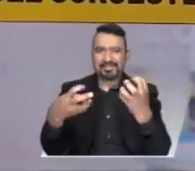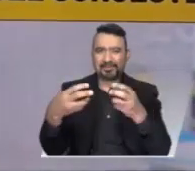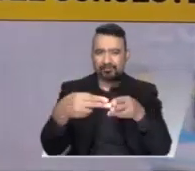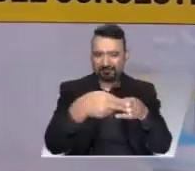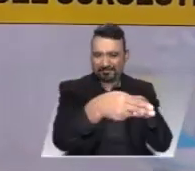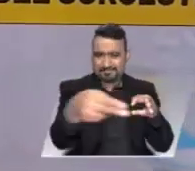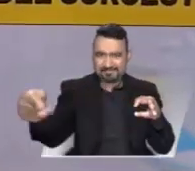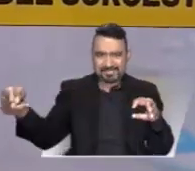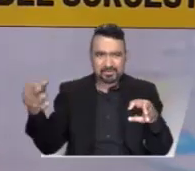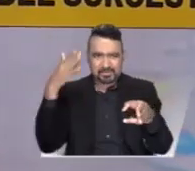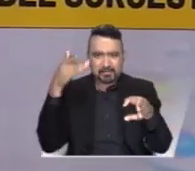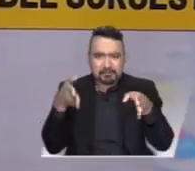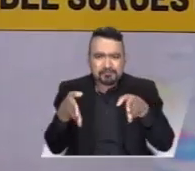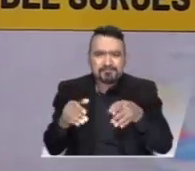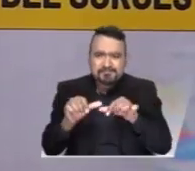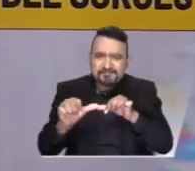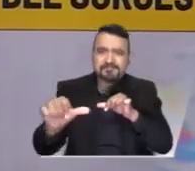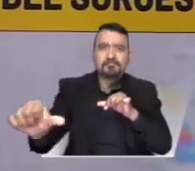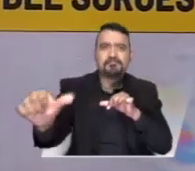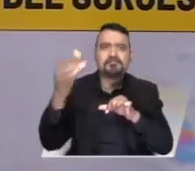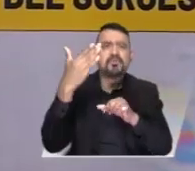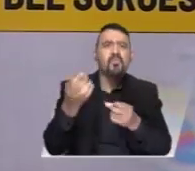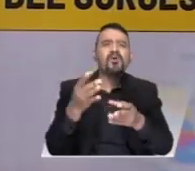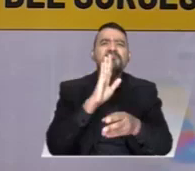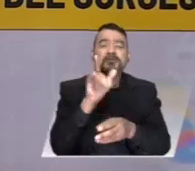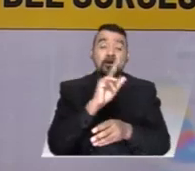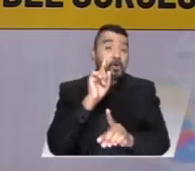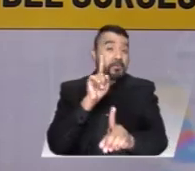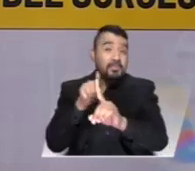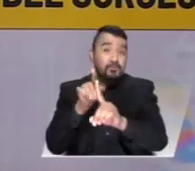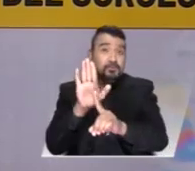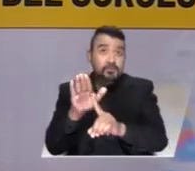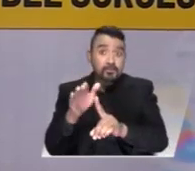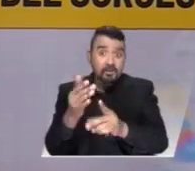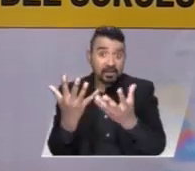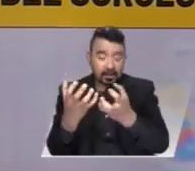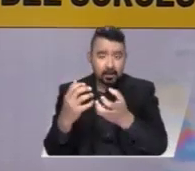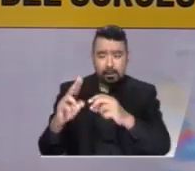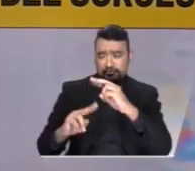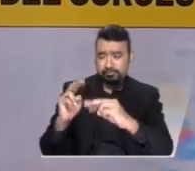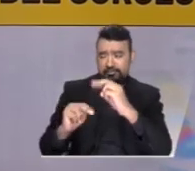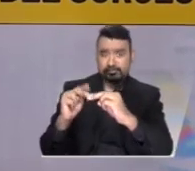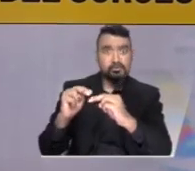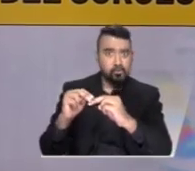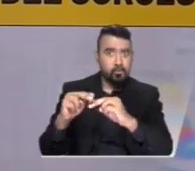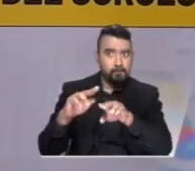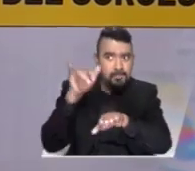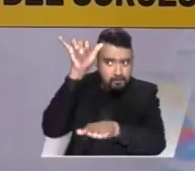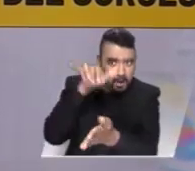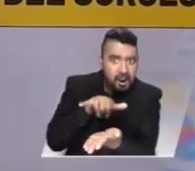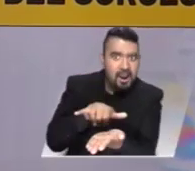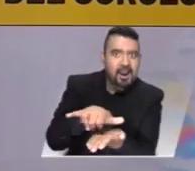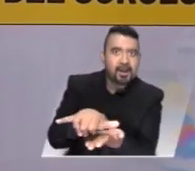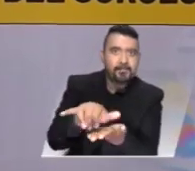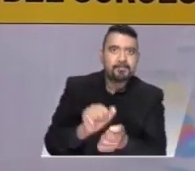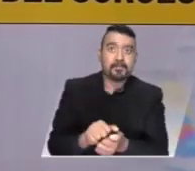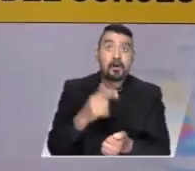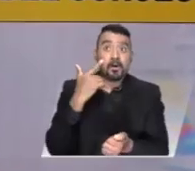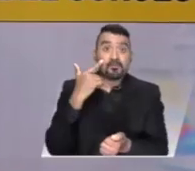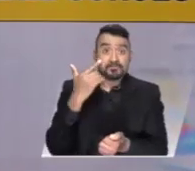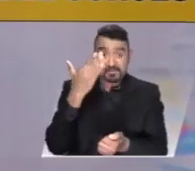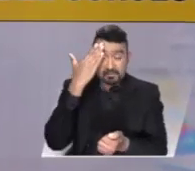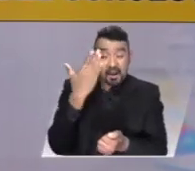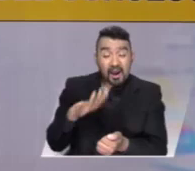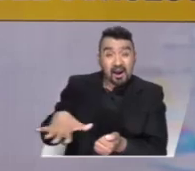la proyección de viajeros es de 10 millones de pasajeros para ese año como tal. Y otro dato que es muy importante es que esa terminal